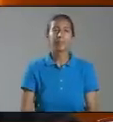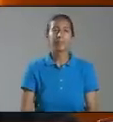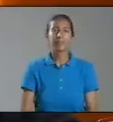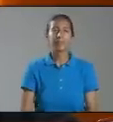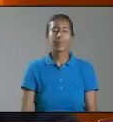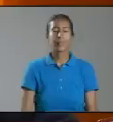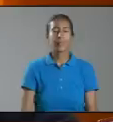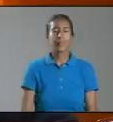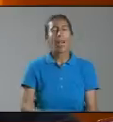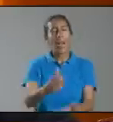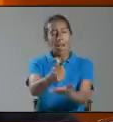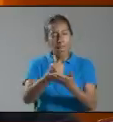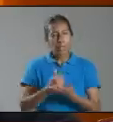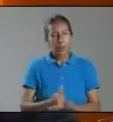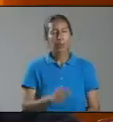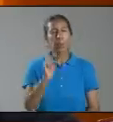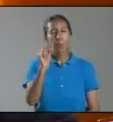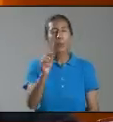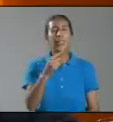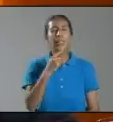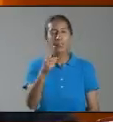Écheme una mano para predicar.